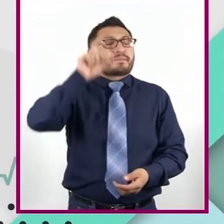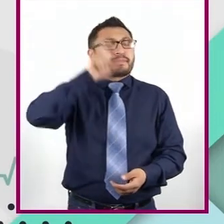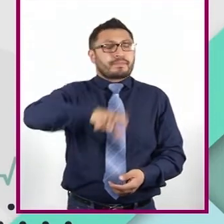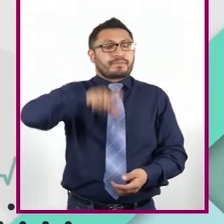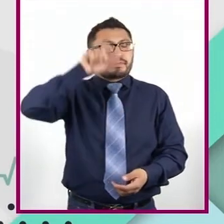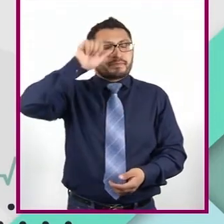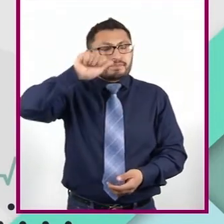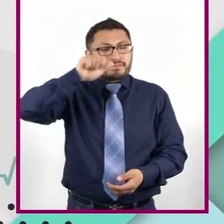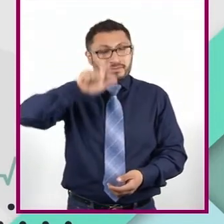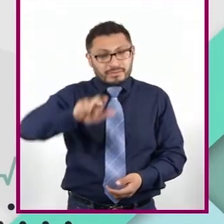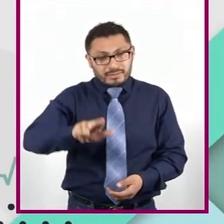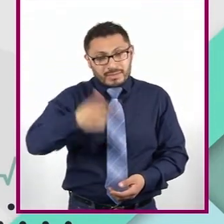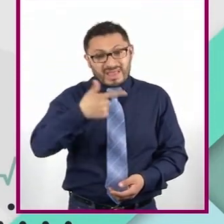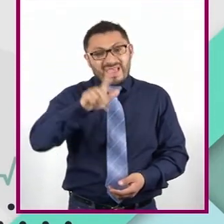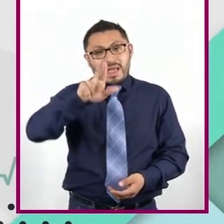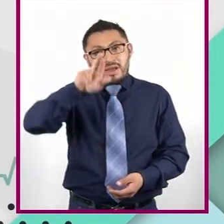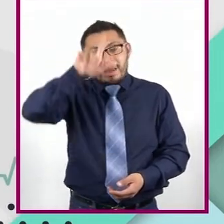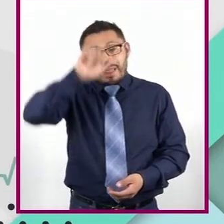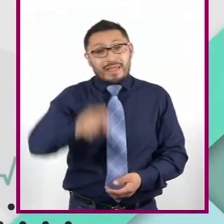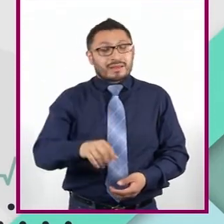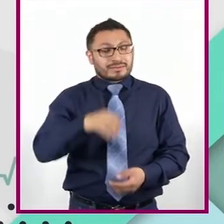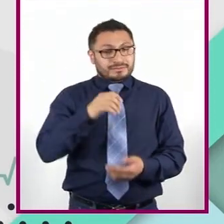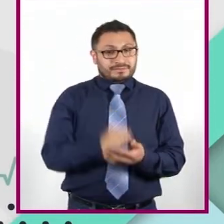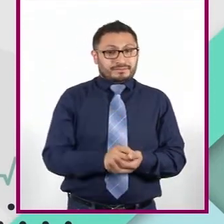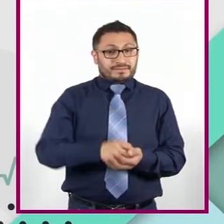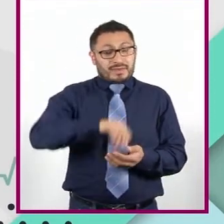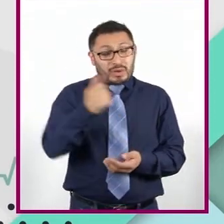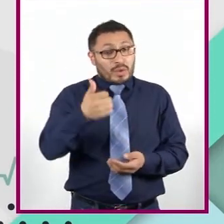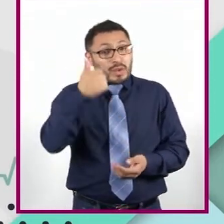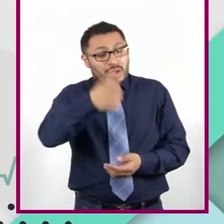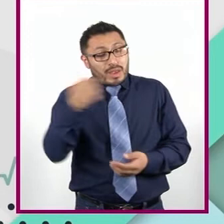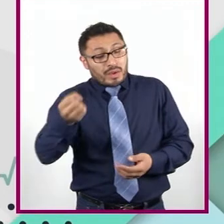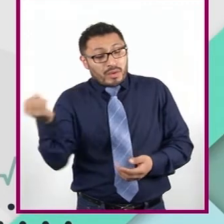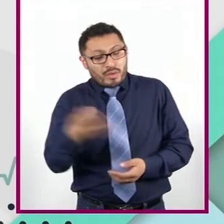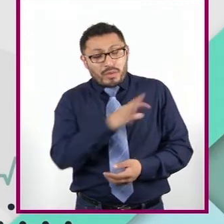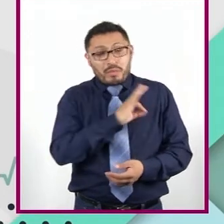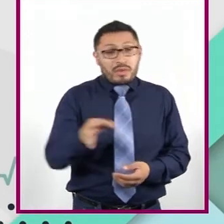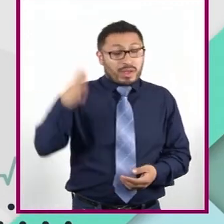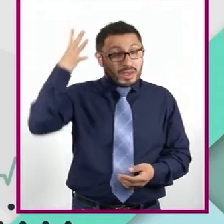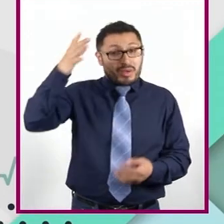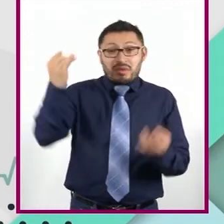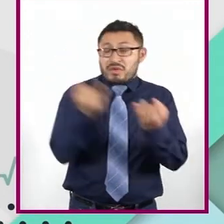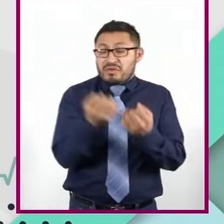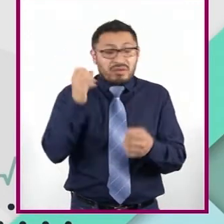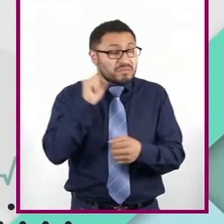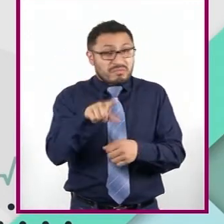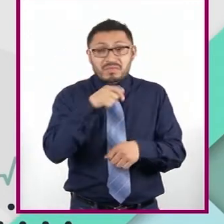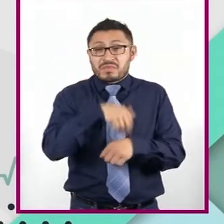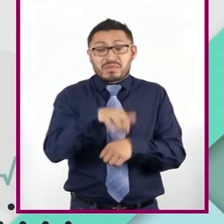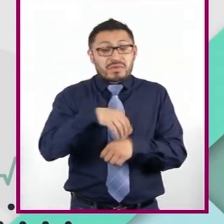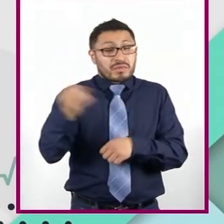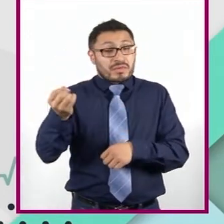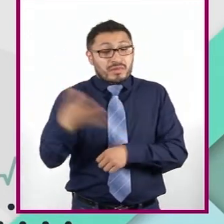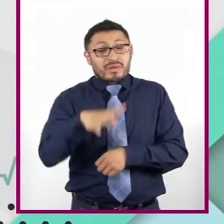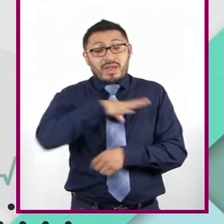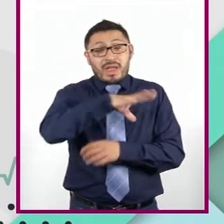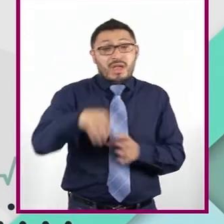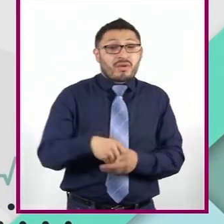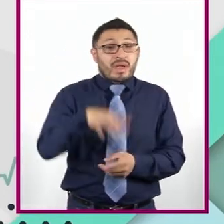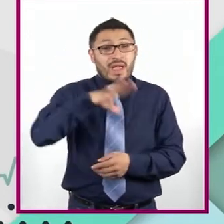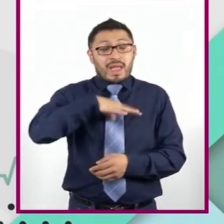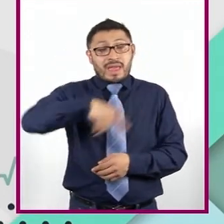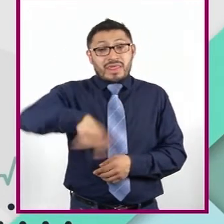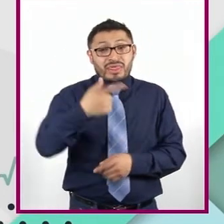6 eventos en los que puede caer sol también con alguno de los números del dado. En total, hay 12